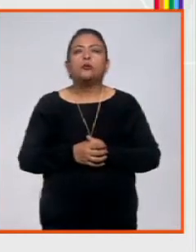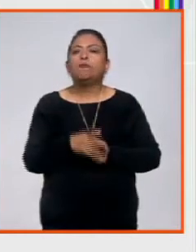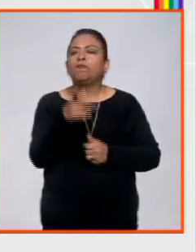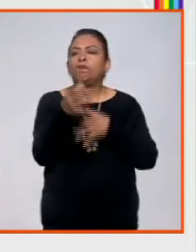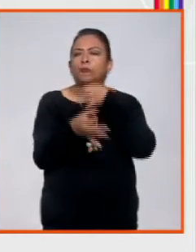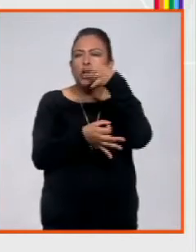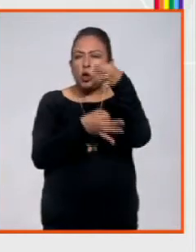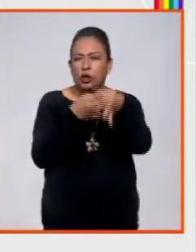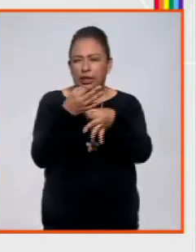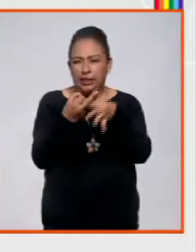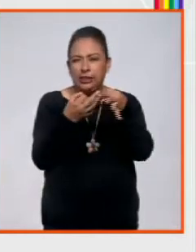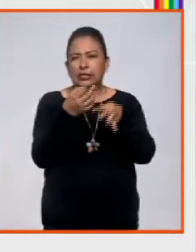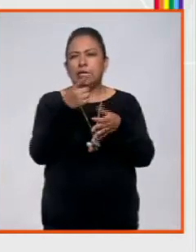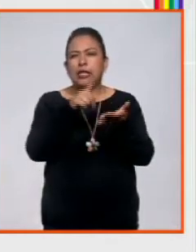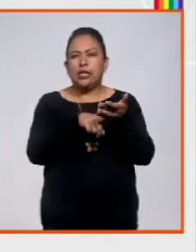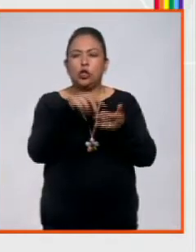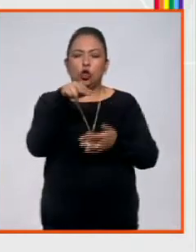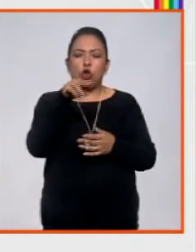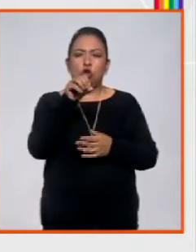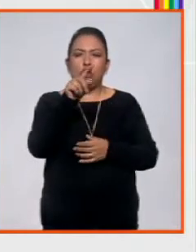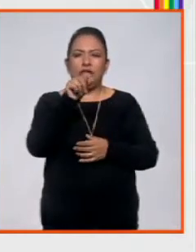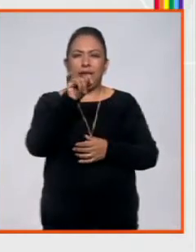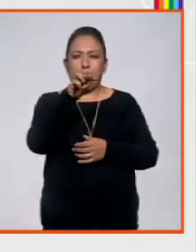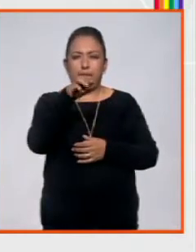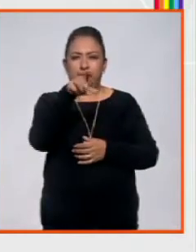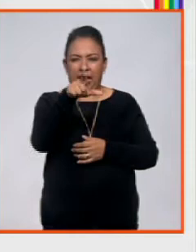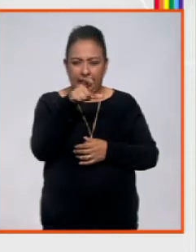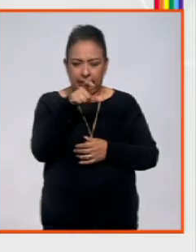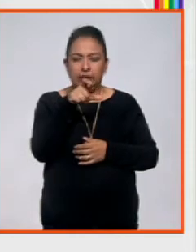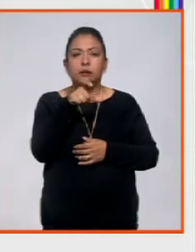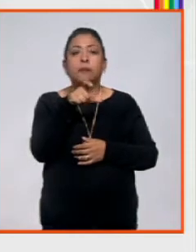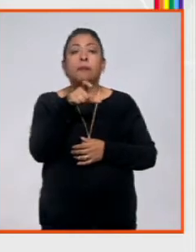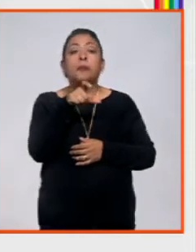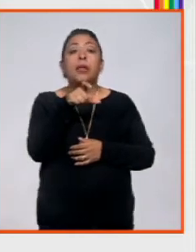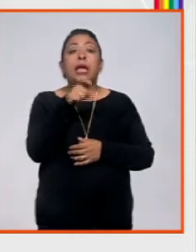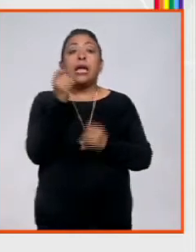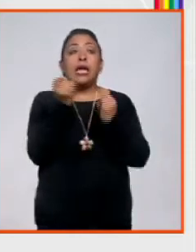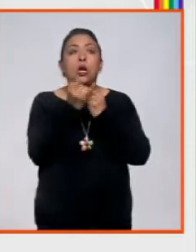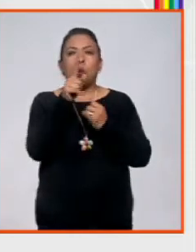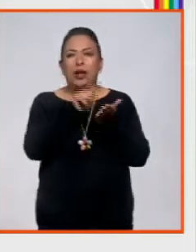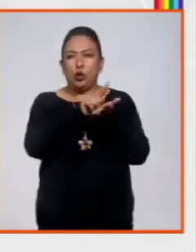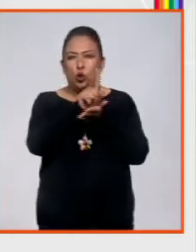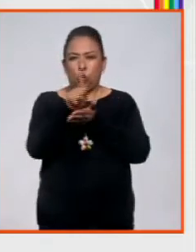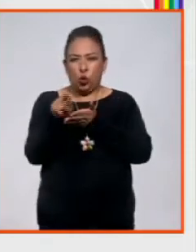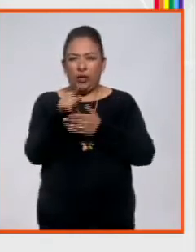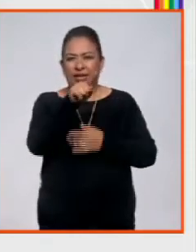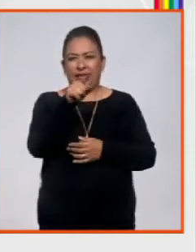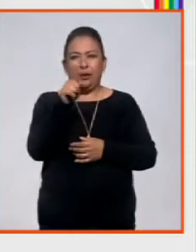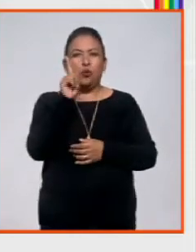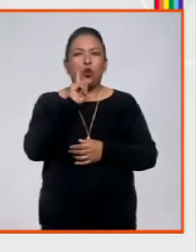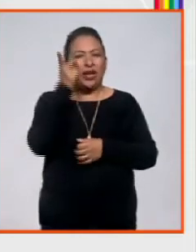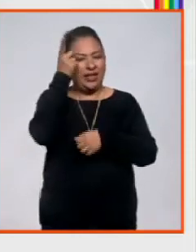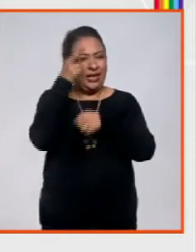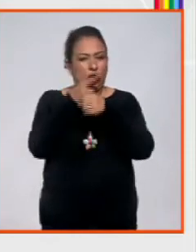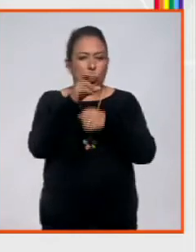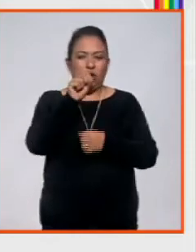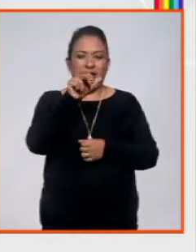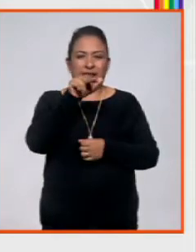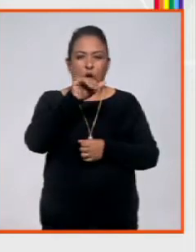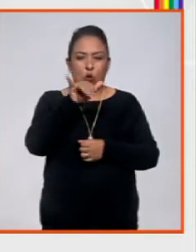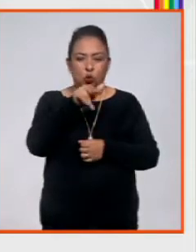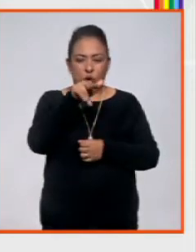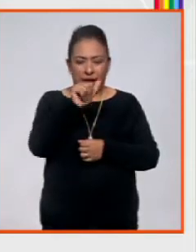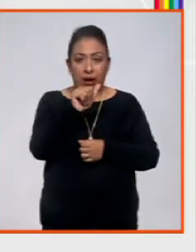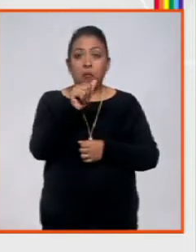esa noticia en una agencia notimex también el tuit con el que sanjuana martínez director de de la